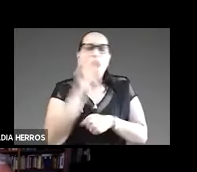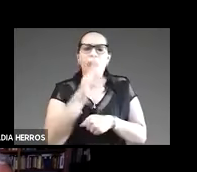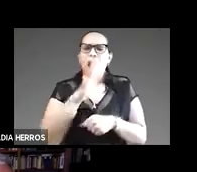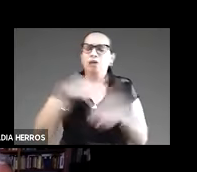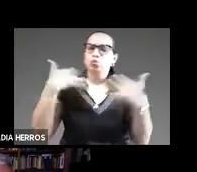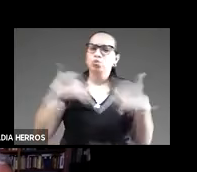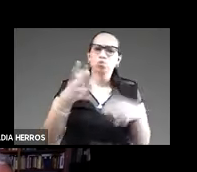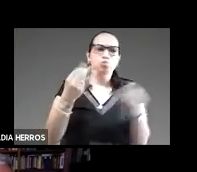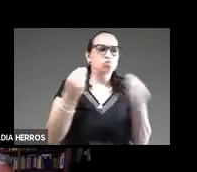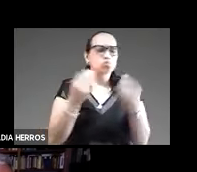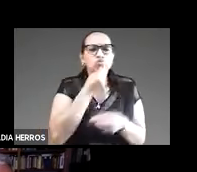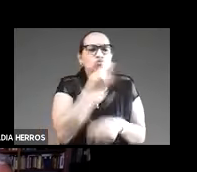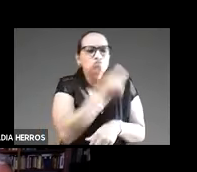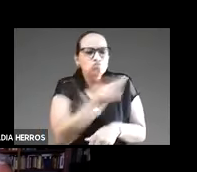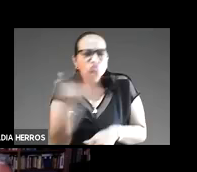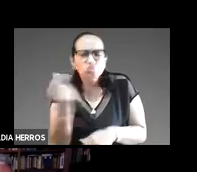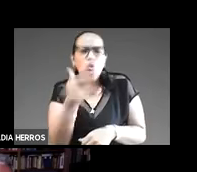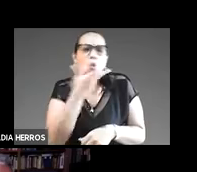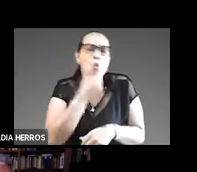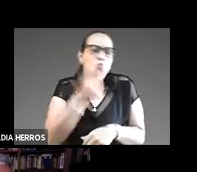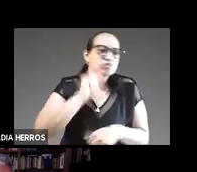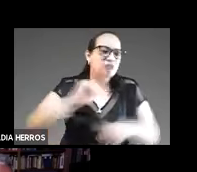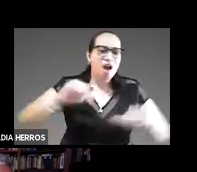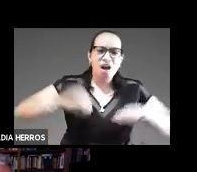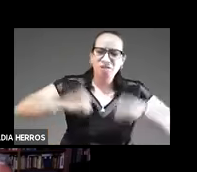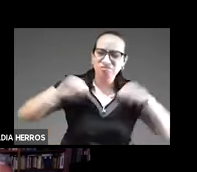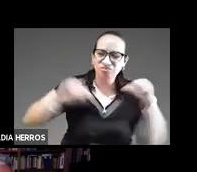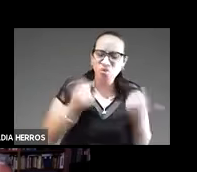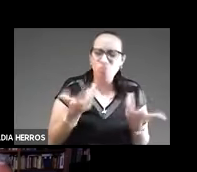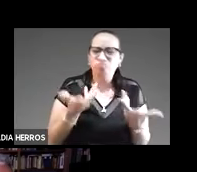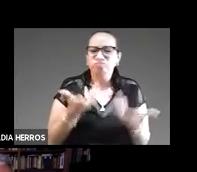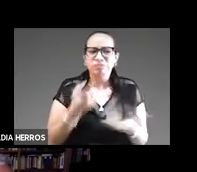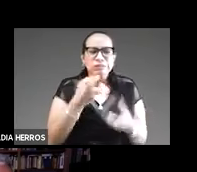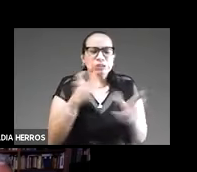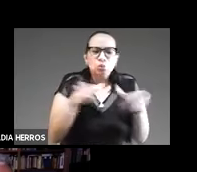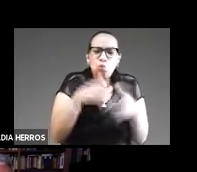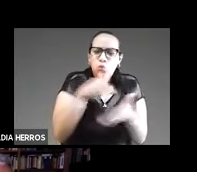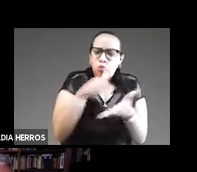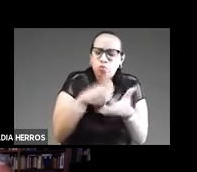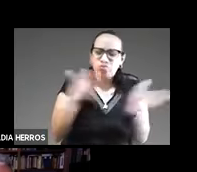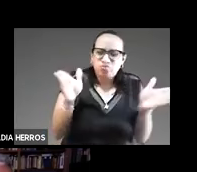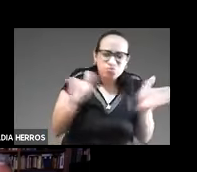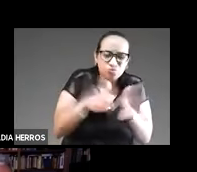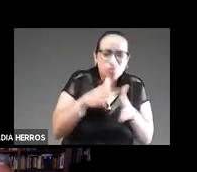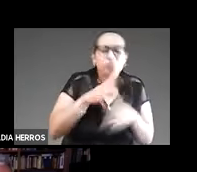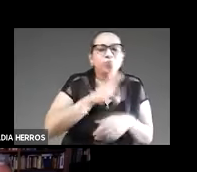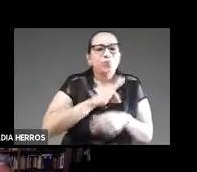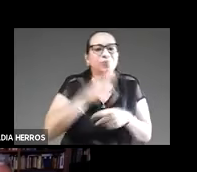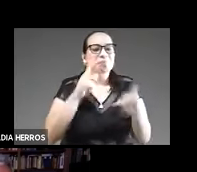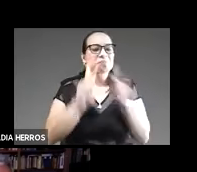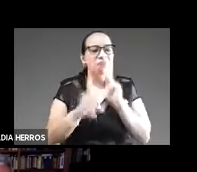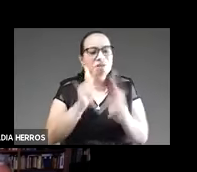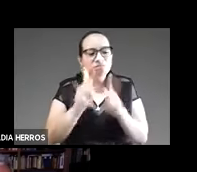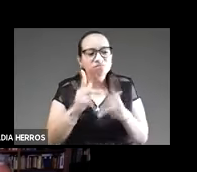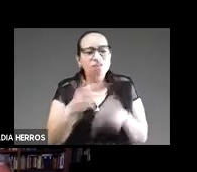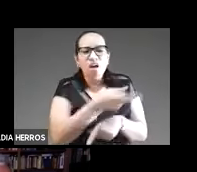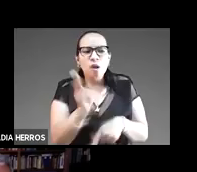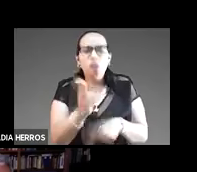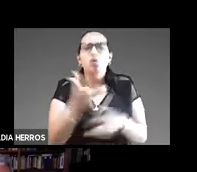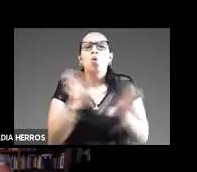niños y adolescentes en este espacio tan chiquito y demás, y poder platicar con ellos de lo que viven día a día, por lo